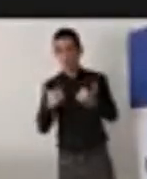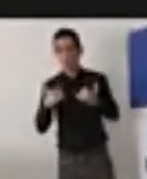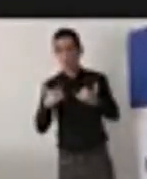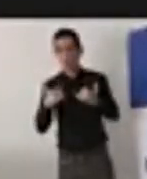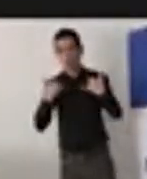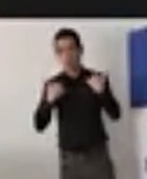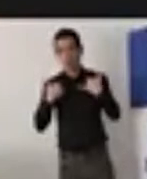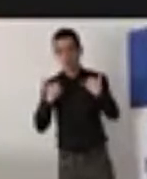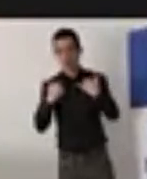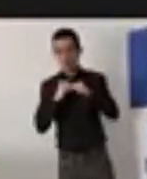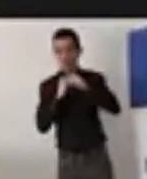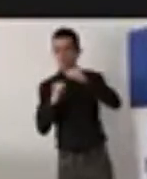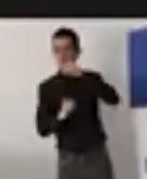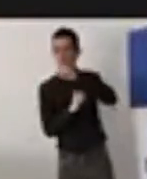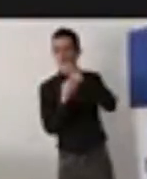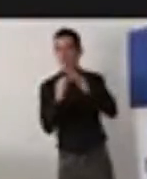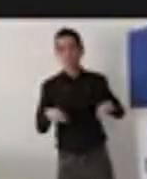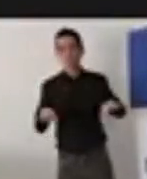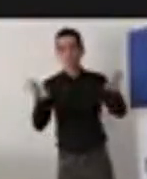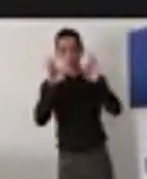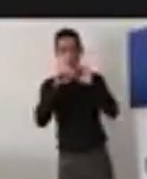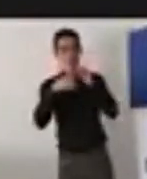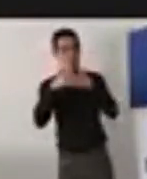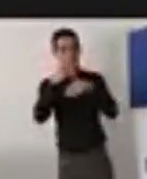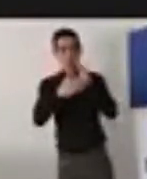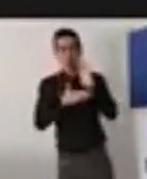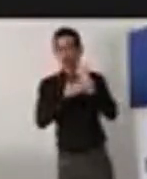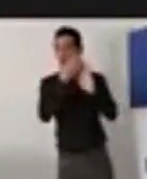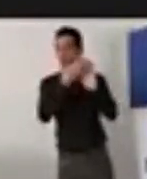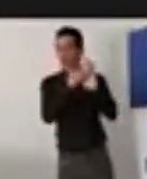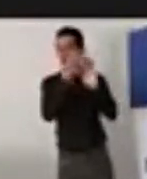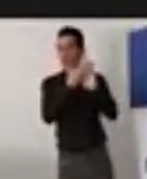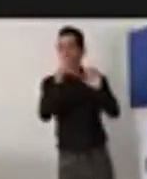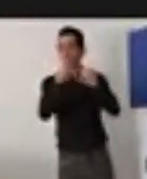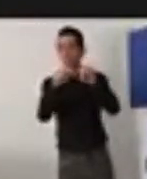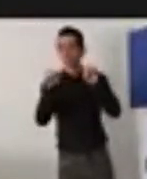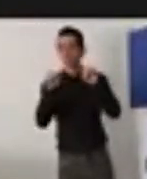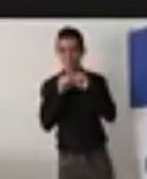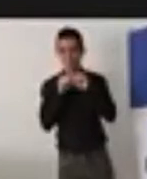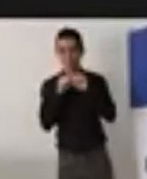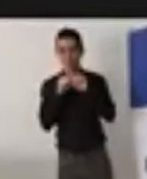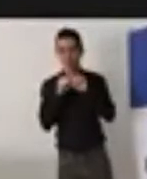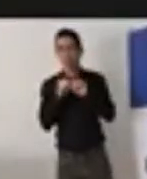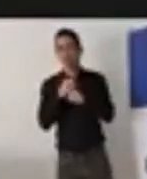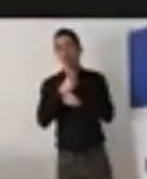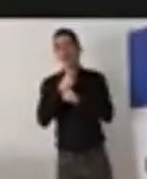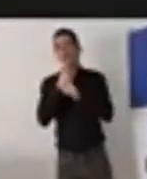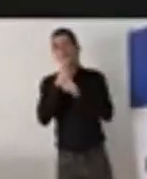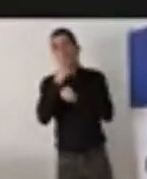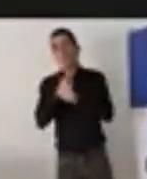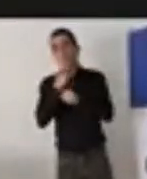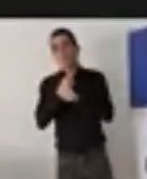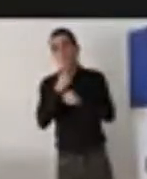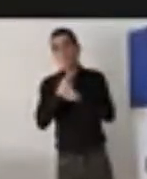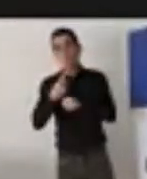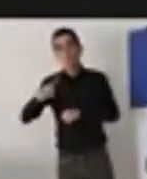y de poder sacar adelante, pues, la Agenda 2030 en toda su diversidad. Primero, porque tenemos unos objetivos que son los referentes